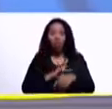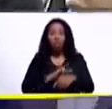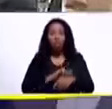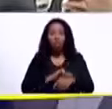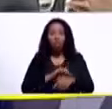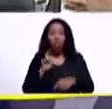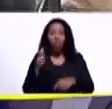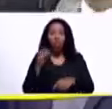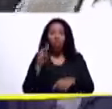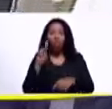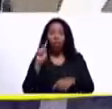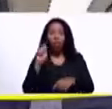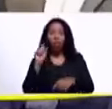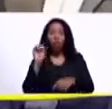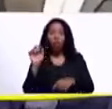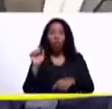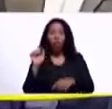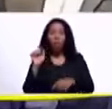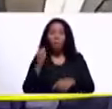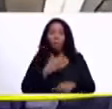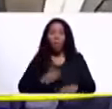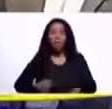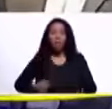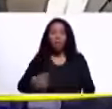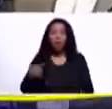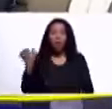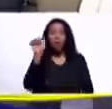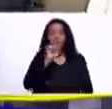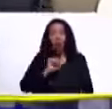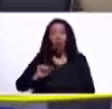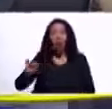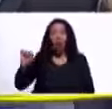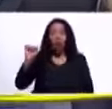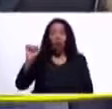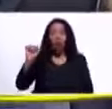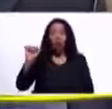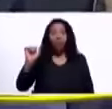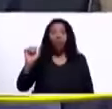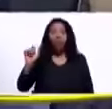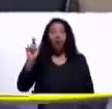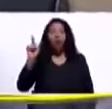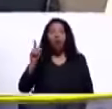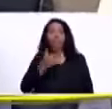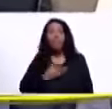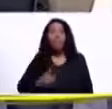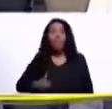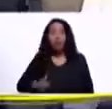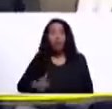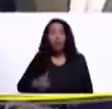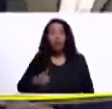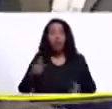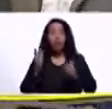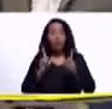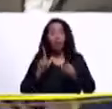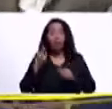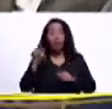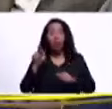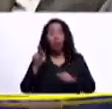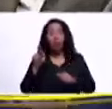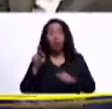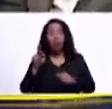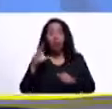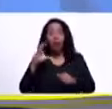Perdomo, presidente de Globovisión, a Esteban Trapielo, presidente de Teletuya, a Carlos